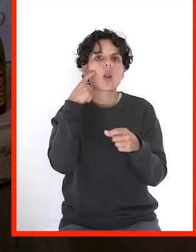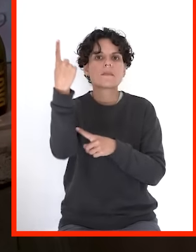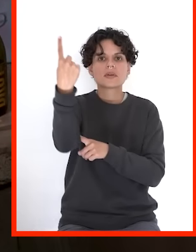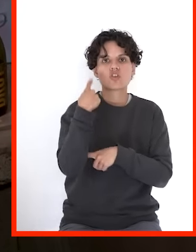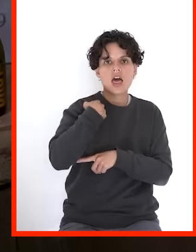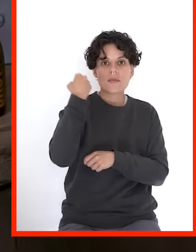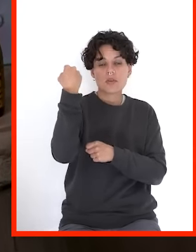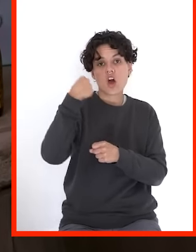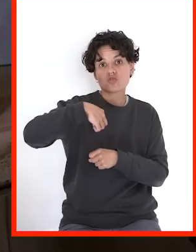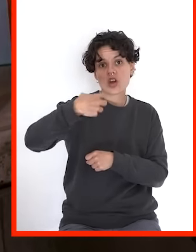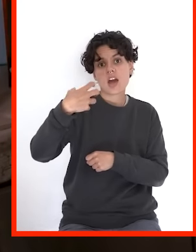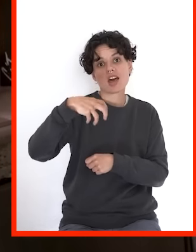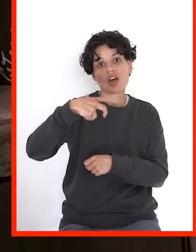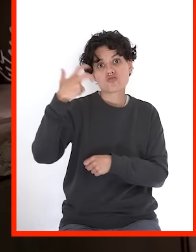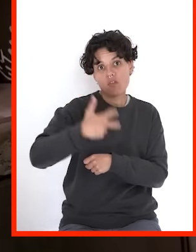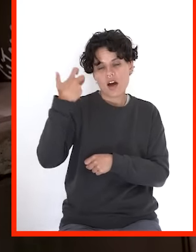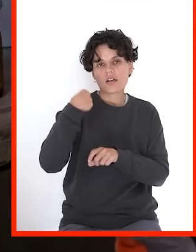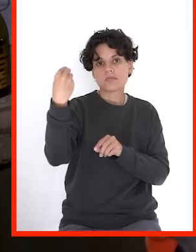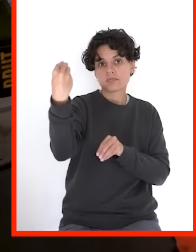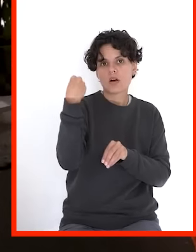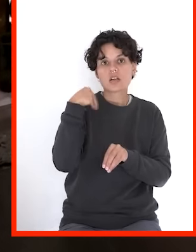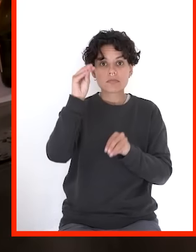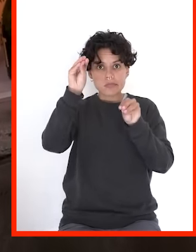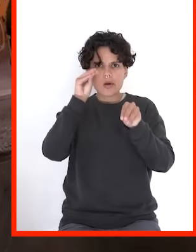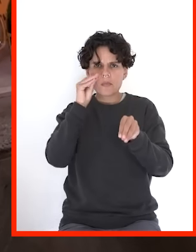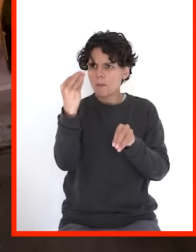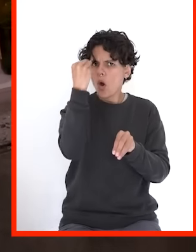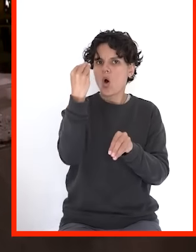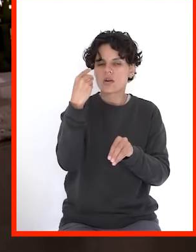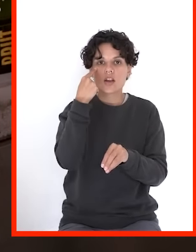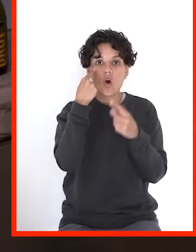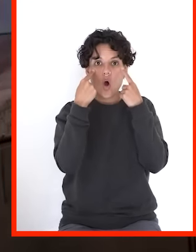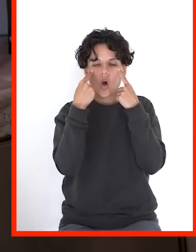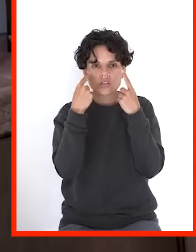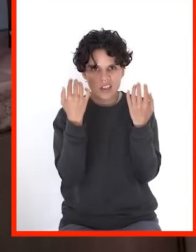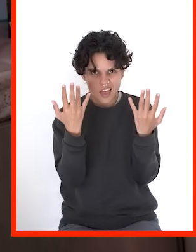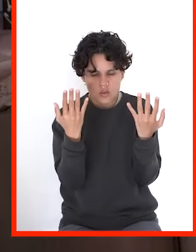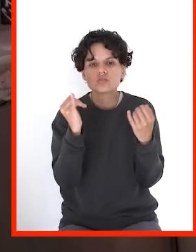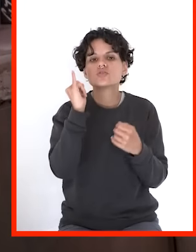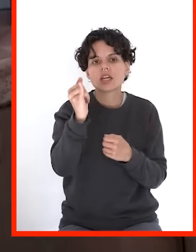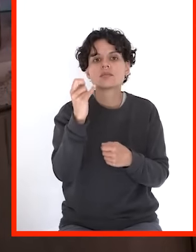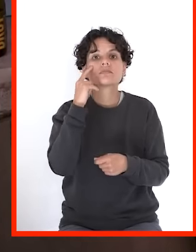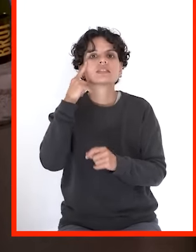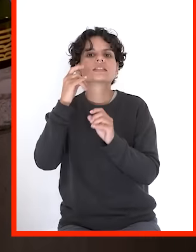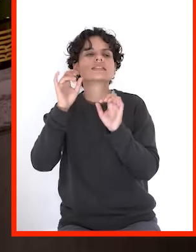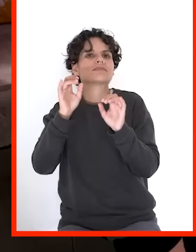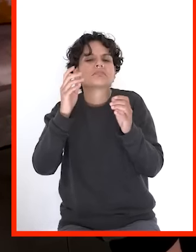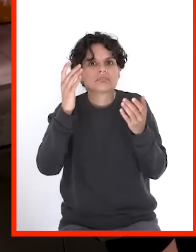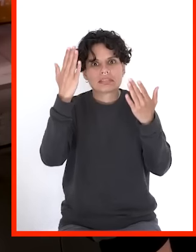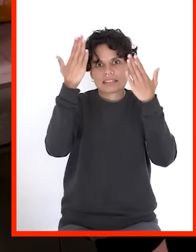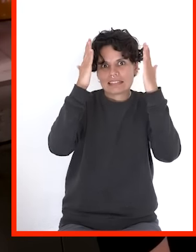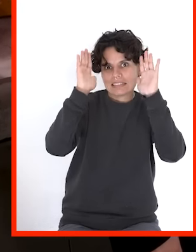lo... ¿Con los puros dedos? Sí, vos. Con los 8 en el ojo, que está como la... Un saludo al Congreso si nos están